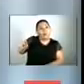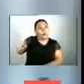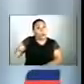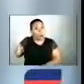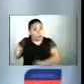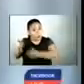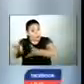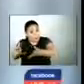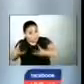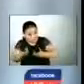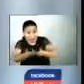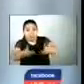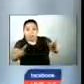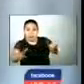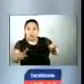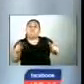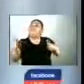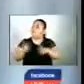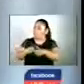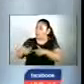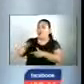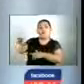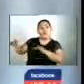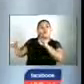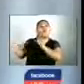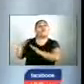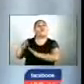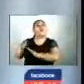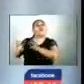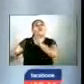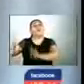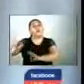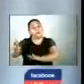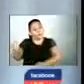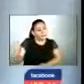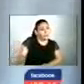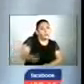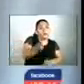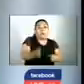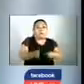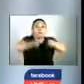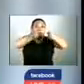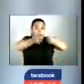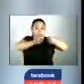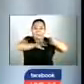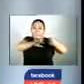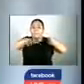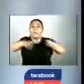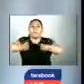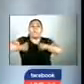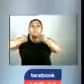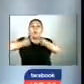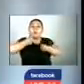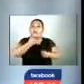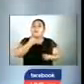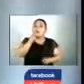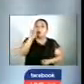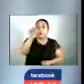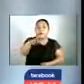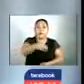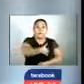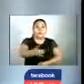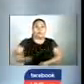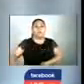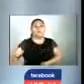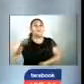intenten liberarlo serán procesados por prevaricato y puestos en prisión en la celda de la PARA. Así lo dice en este caso